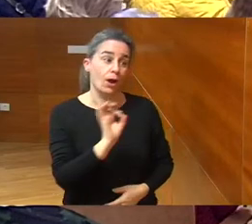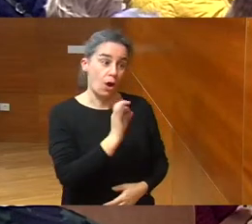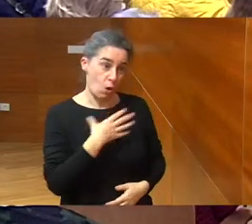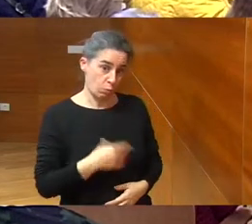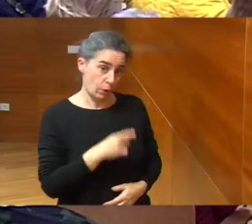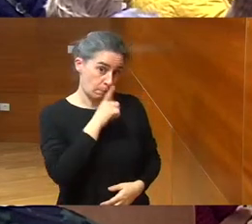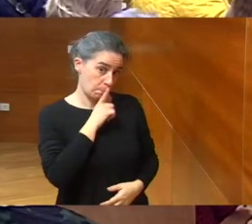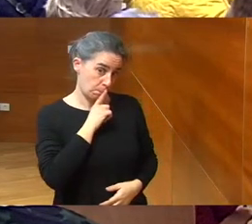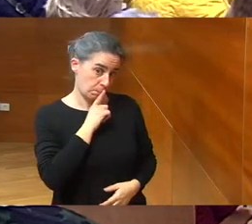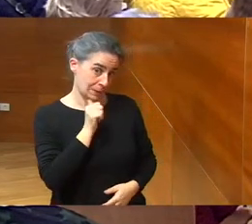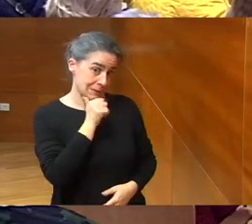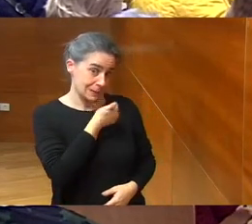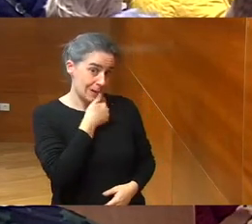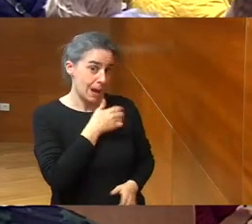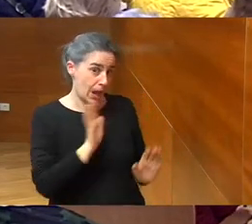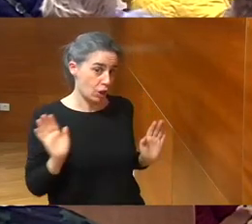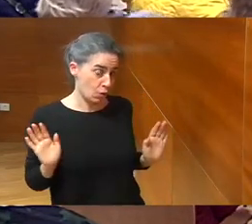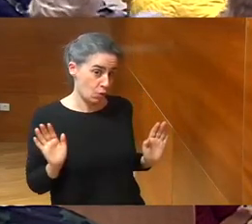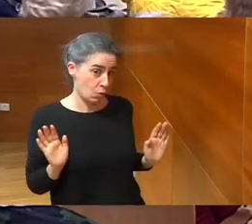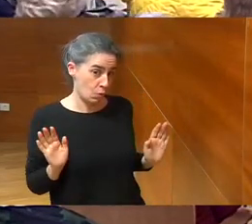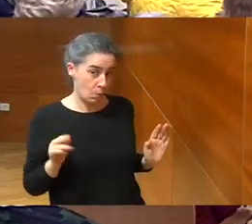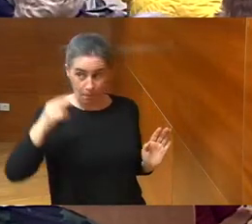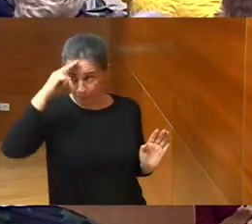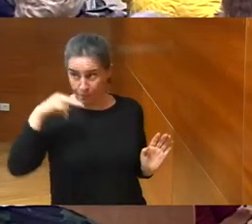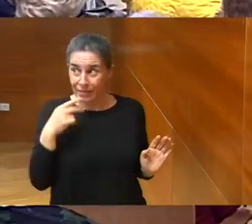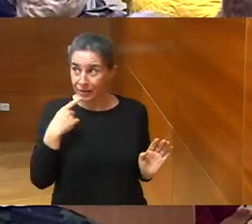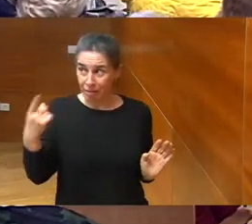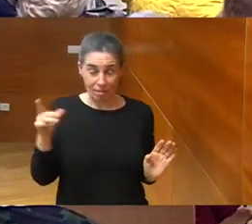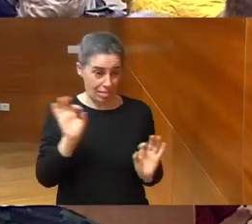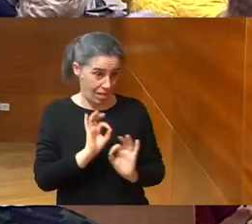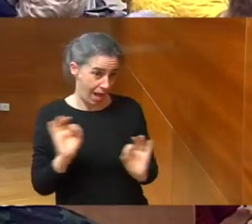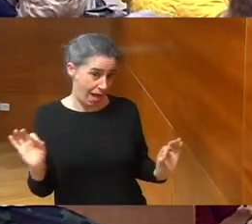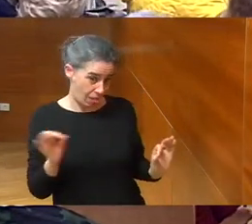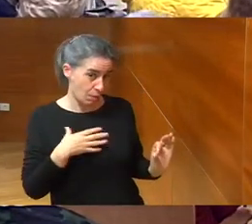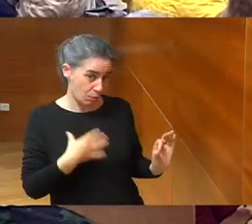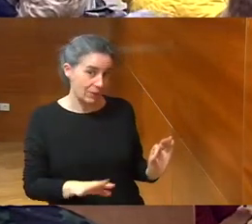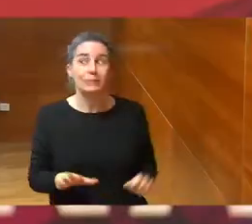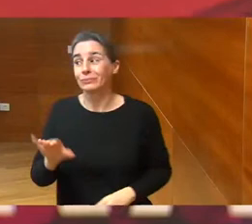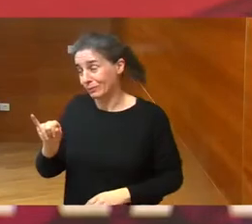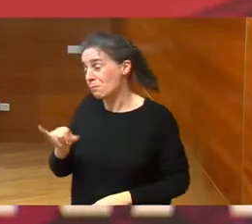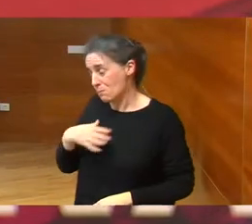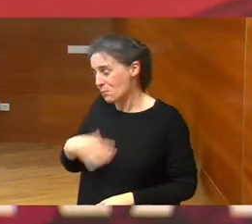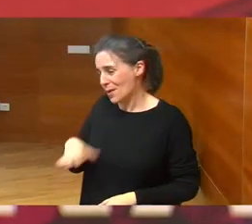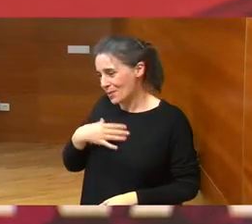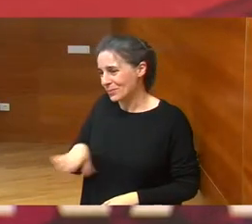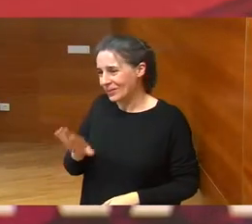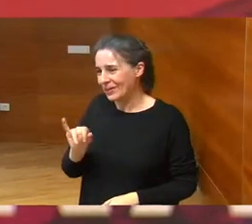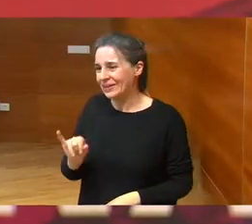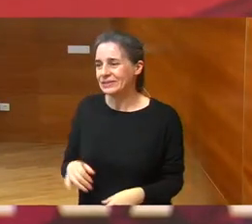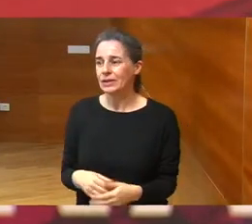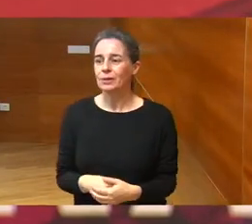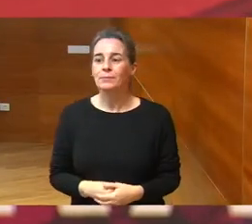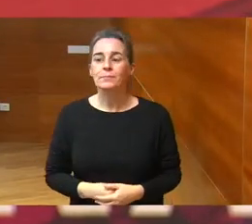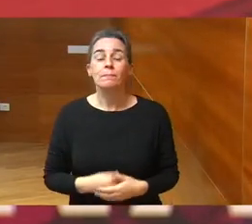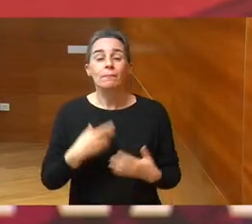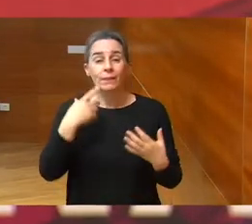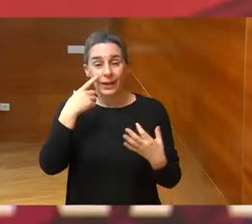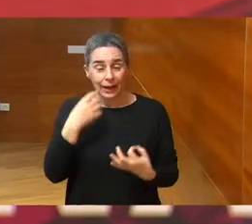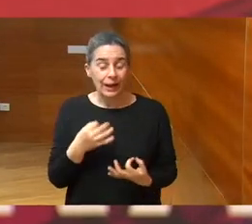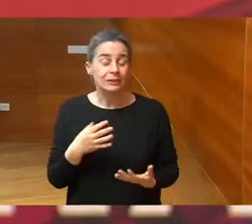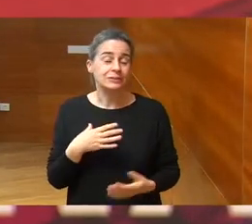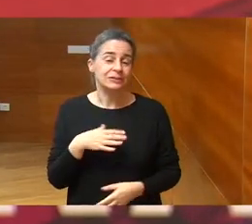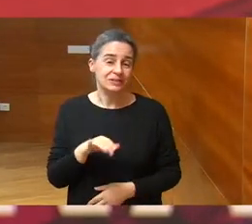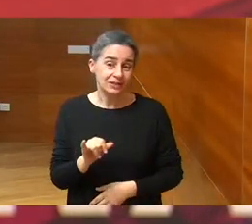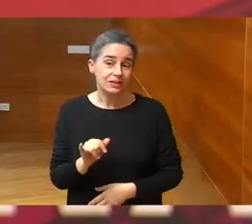bueno sí bueno también puede ser sí la casa tarde